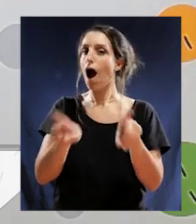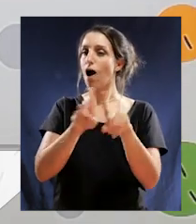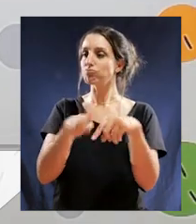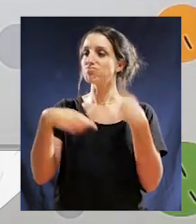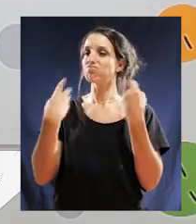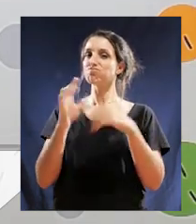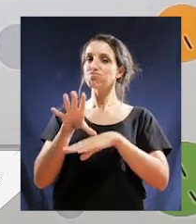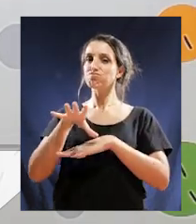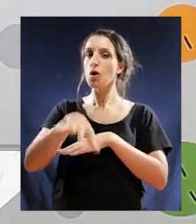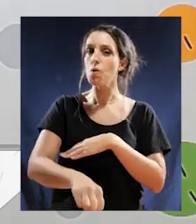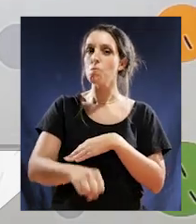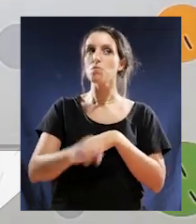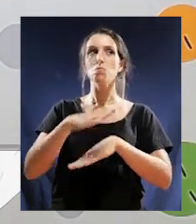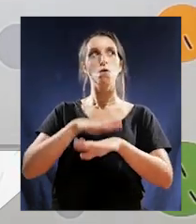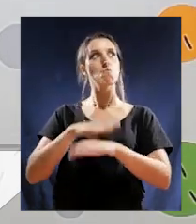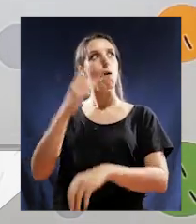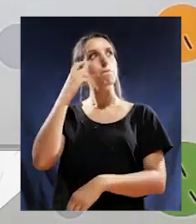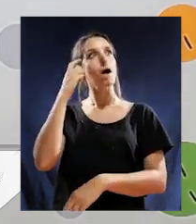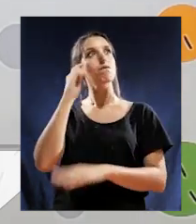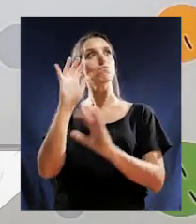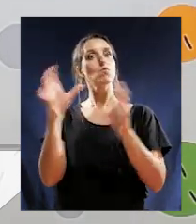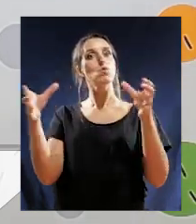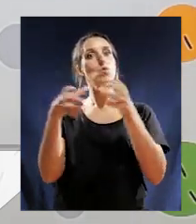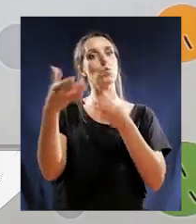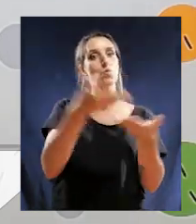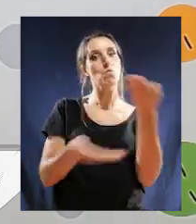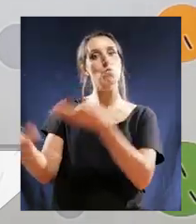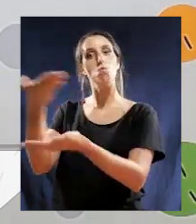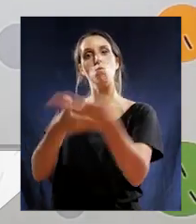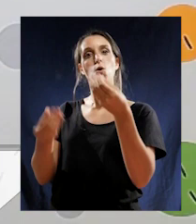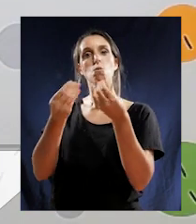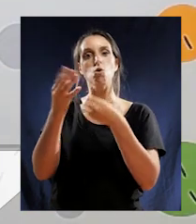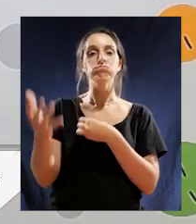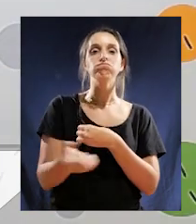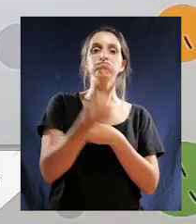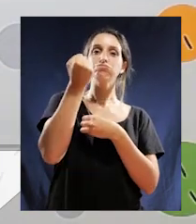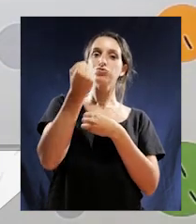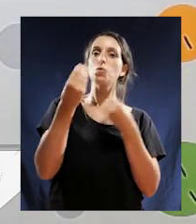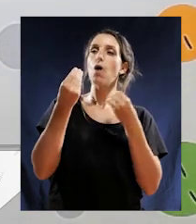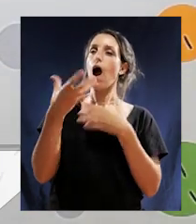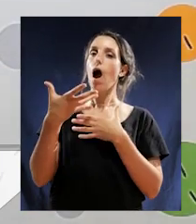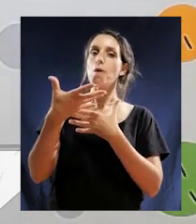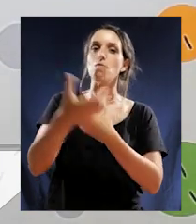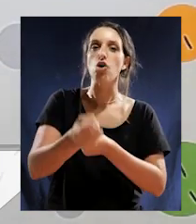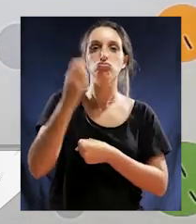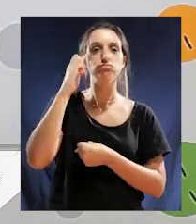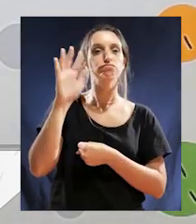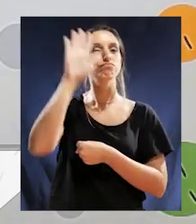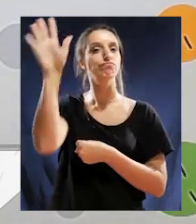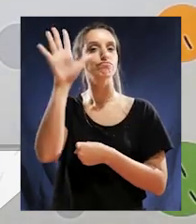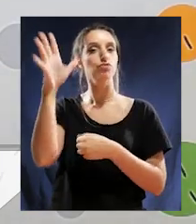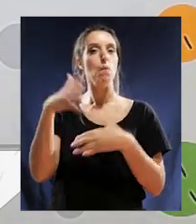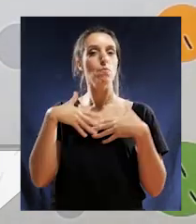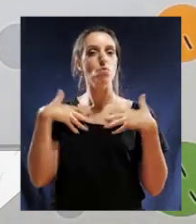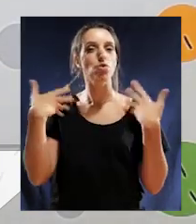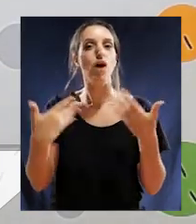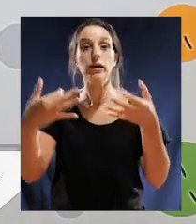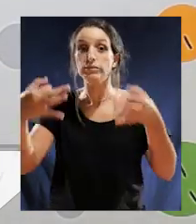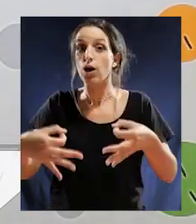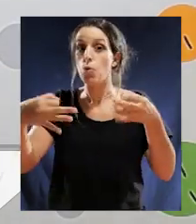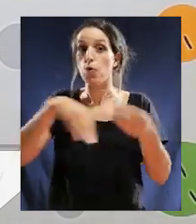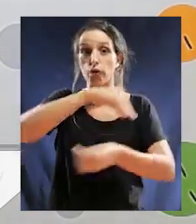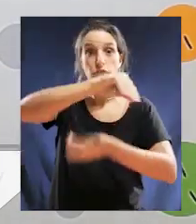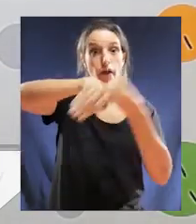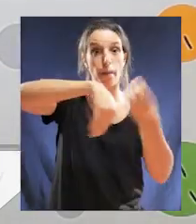de disponer nos a pensar colectivamente y a tratar de encontrar esos apoyos psicoemocionales que